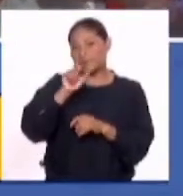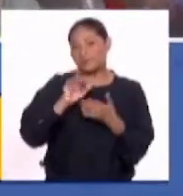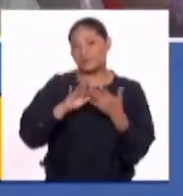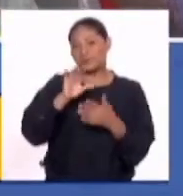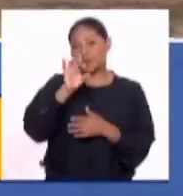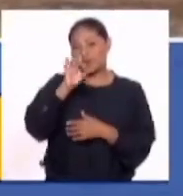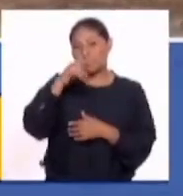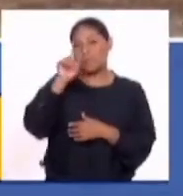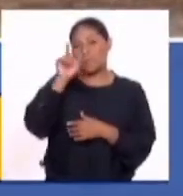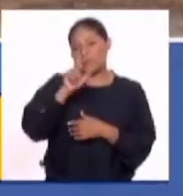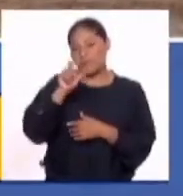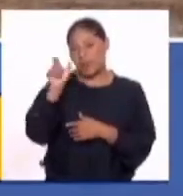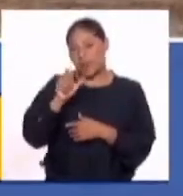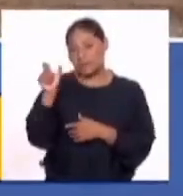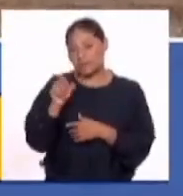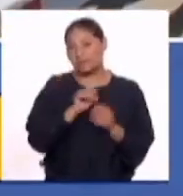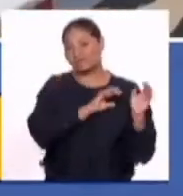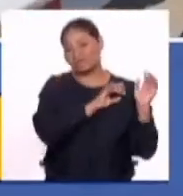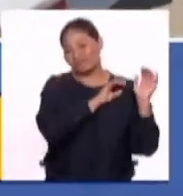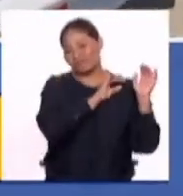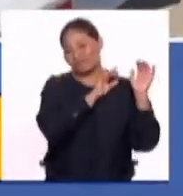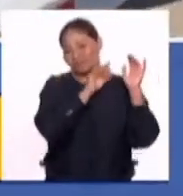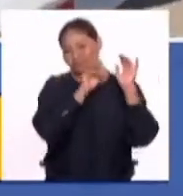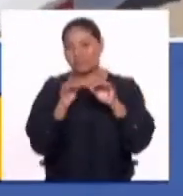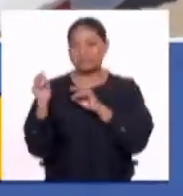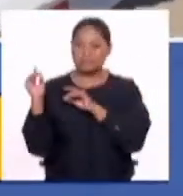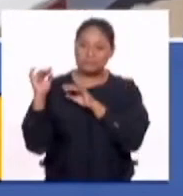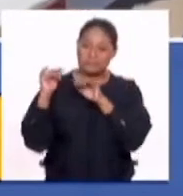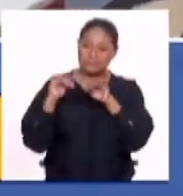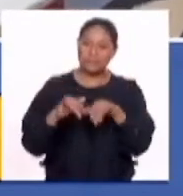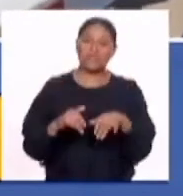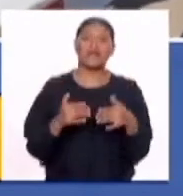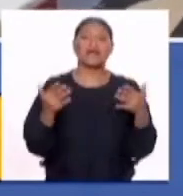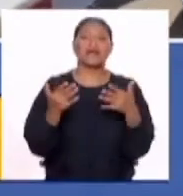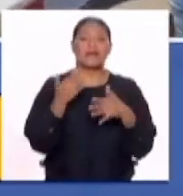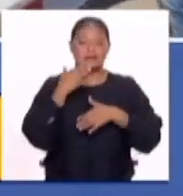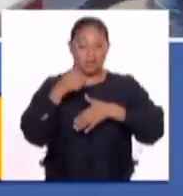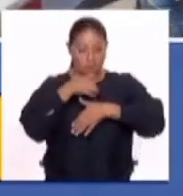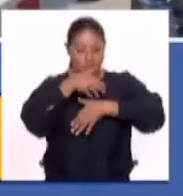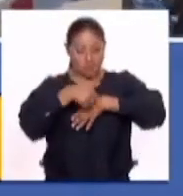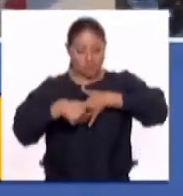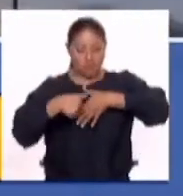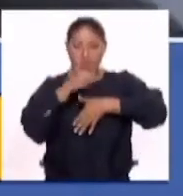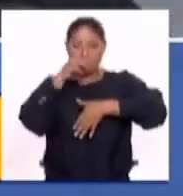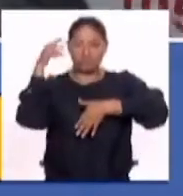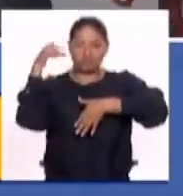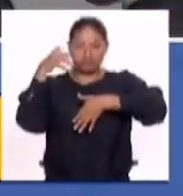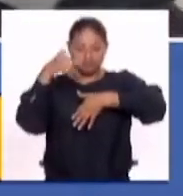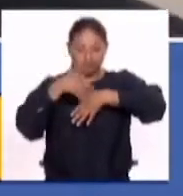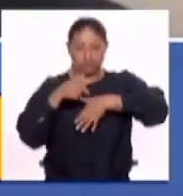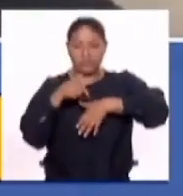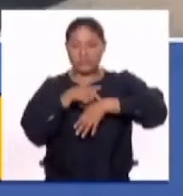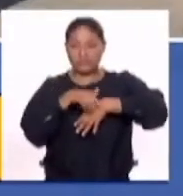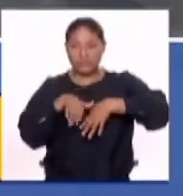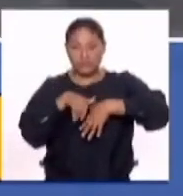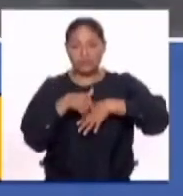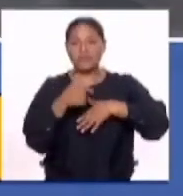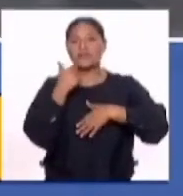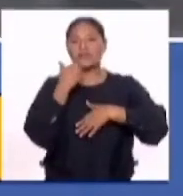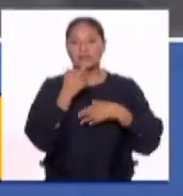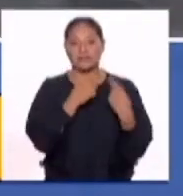Las implicancias son bastante complejas. Por eso te decía yo que hay que obligarnos